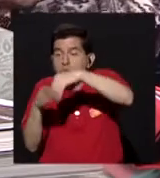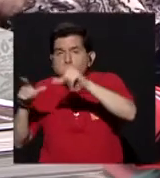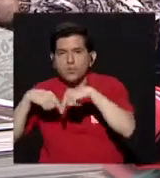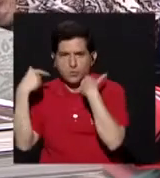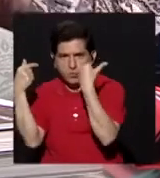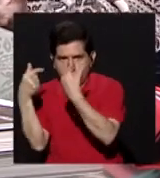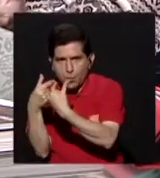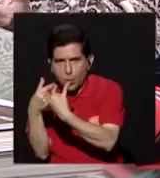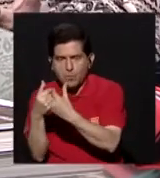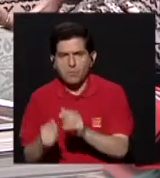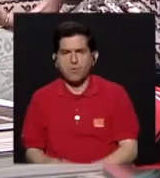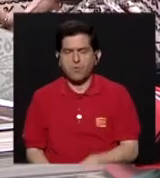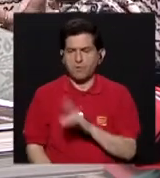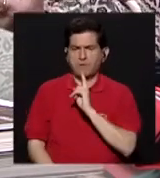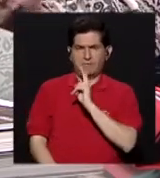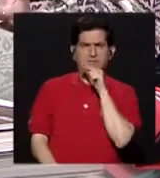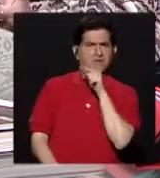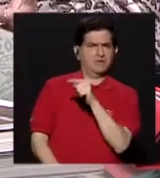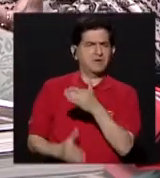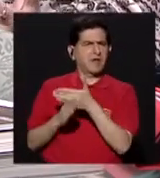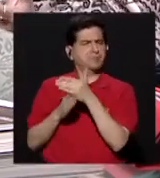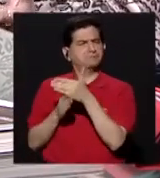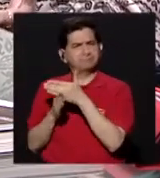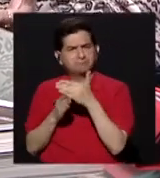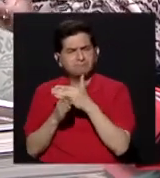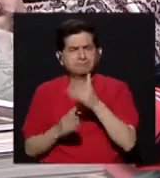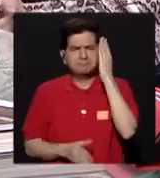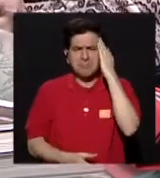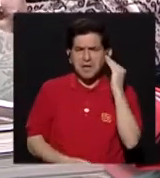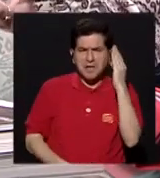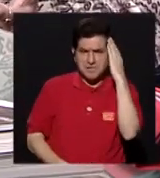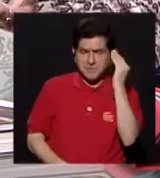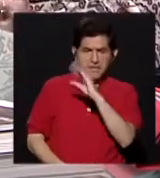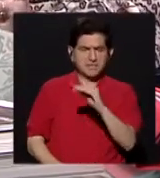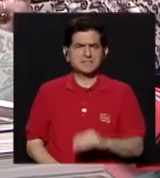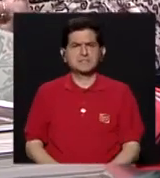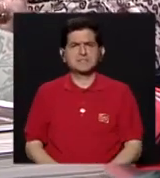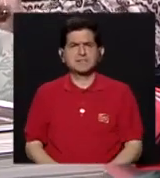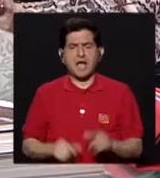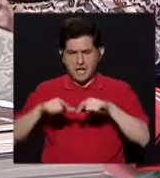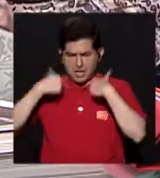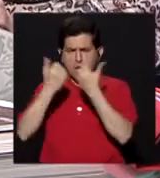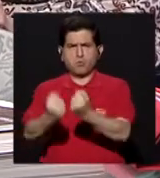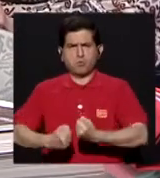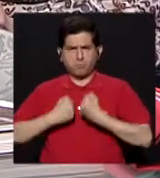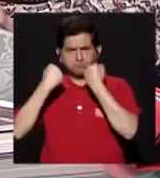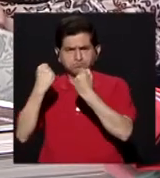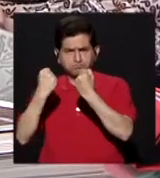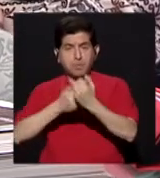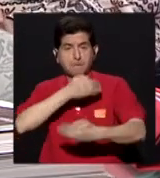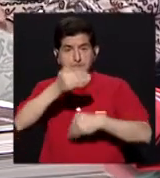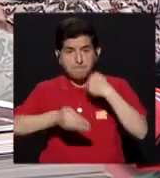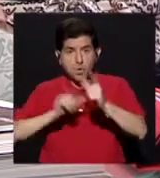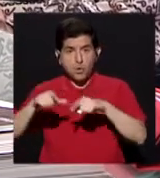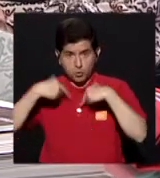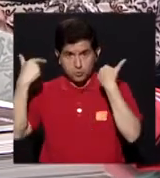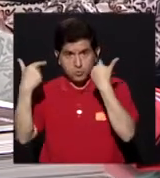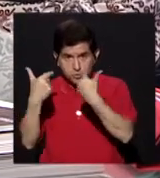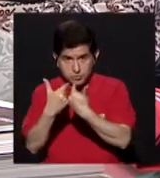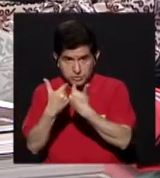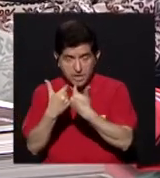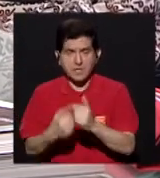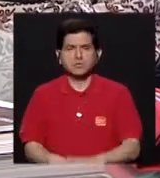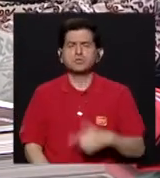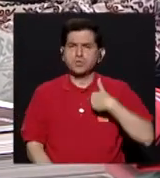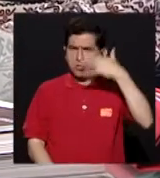grupo donde puedan realmente compartir experiencias y fortalecerse en grupo. Los procesos grupales es algo en lo